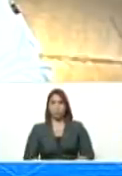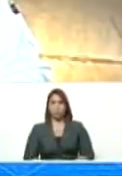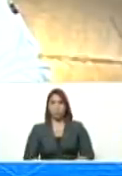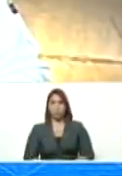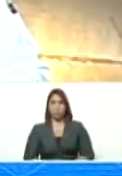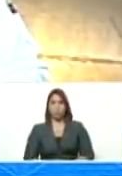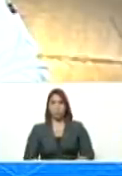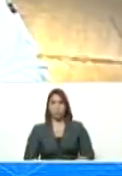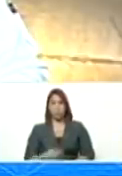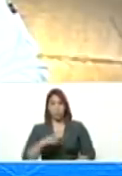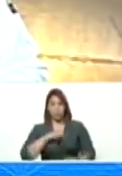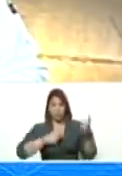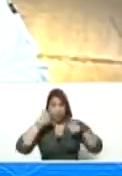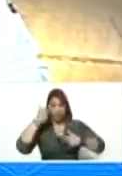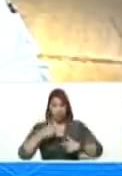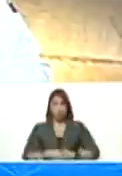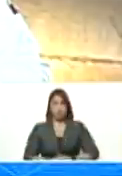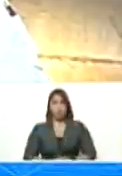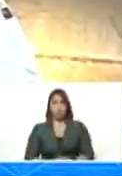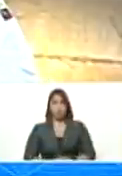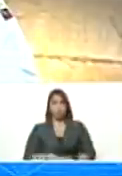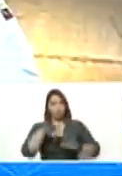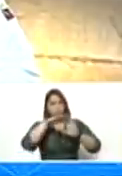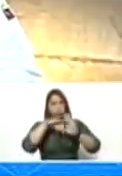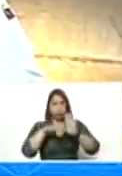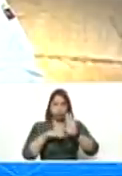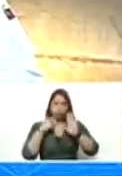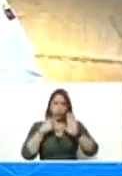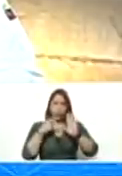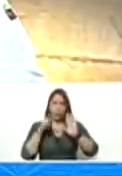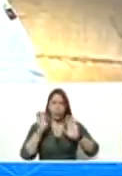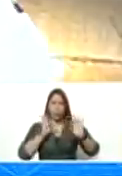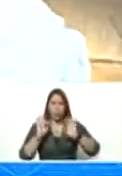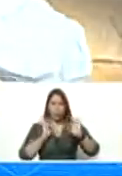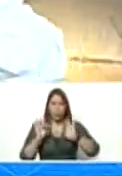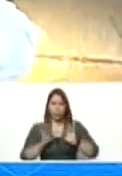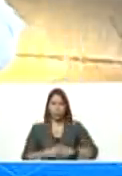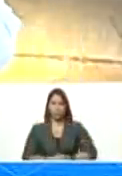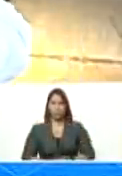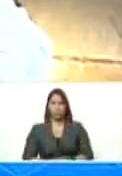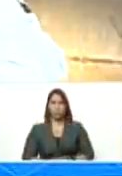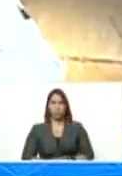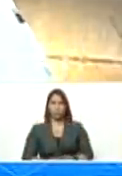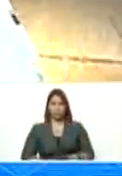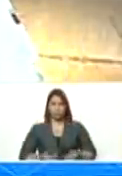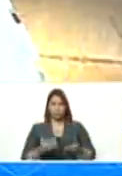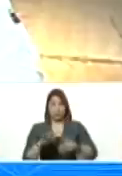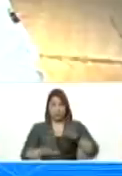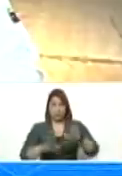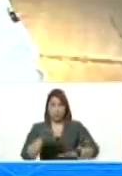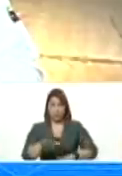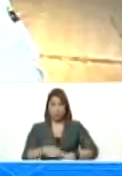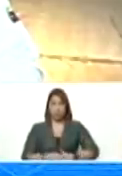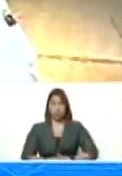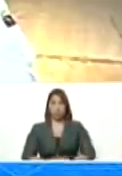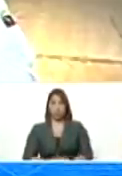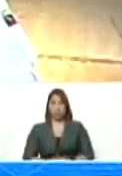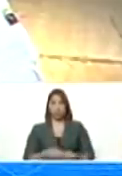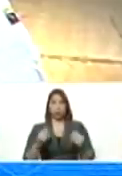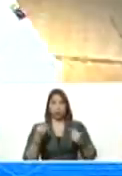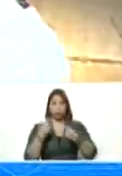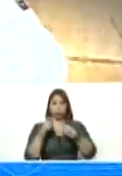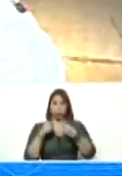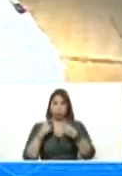Que nuestro comandante Chávez definió, delineó y echó a andar. En muchos